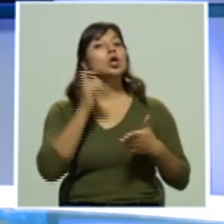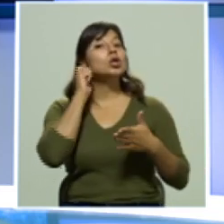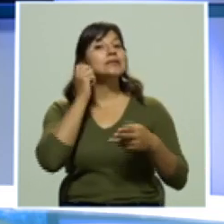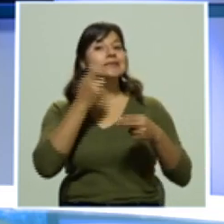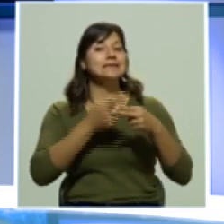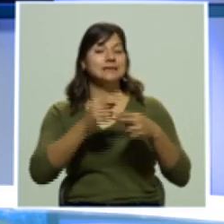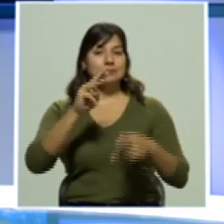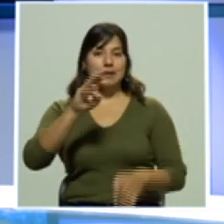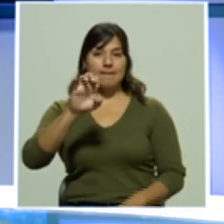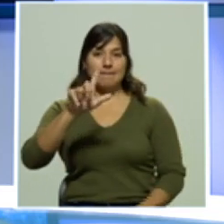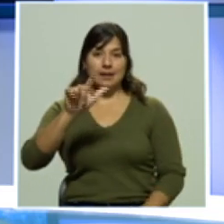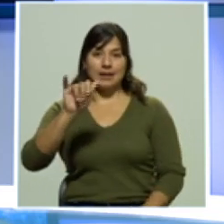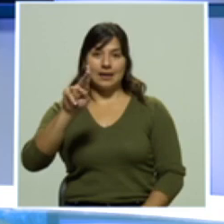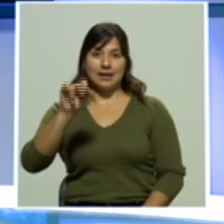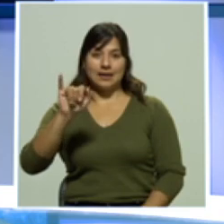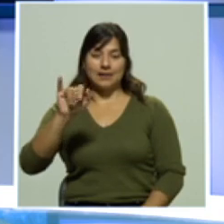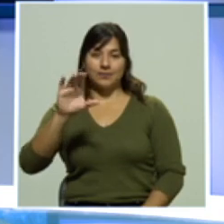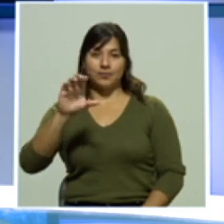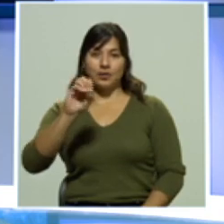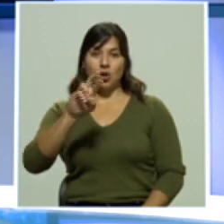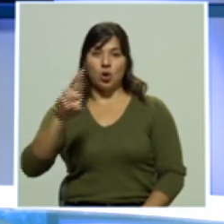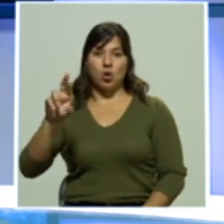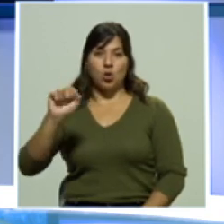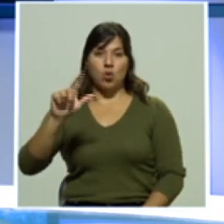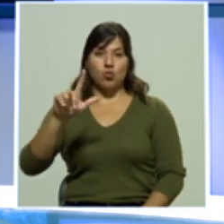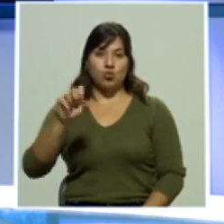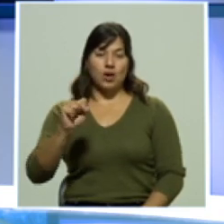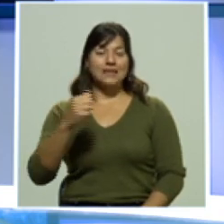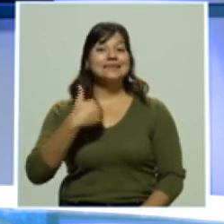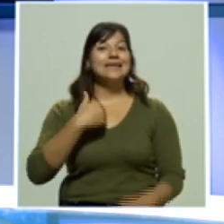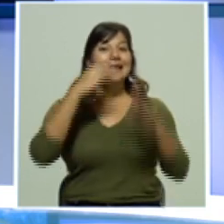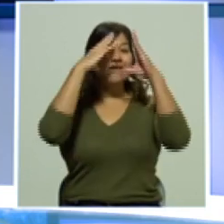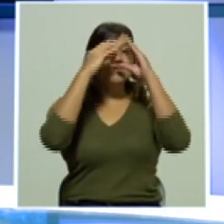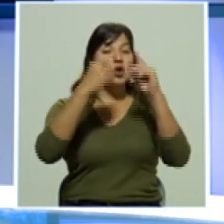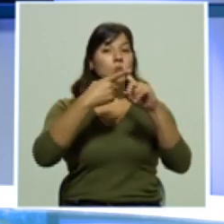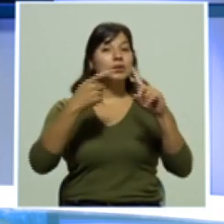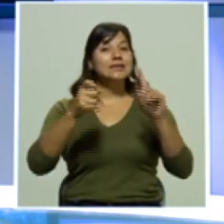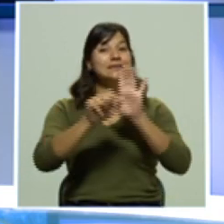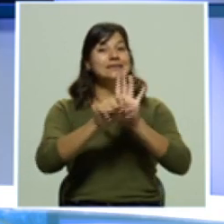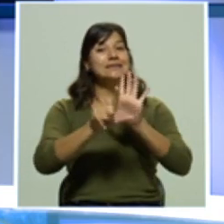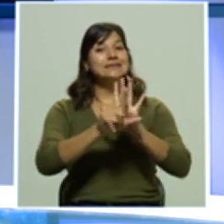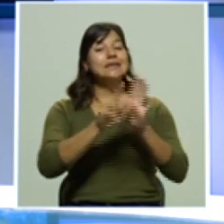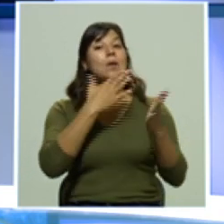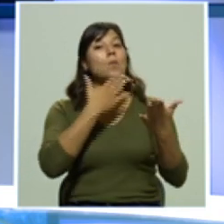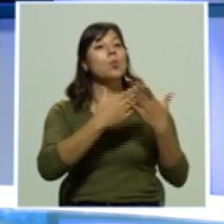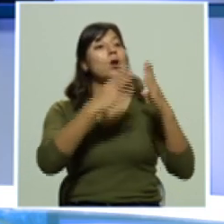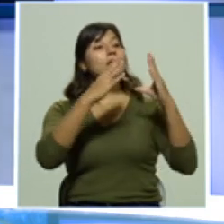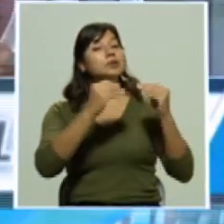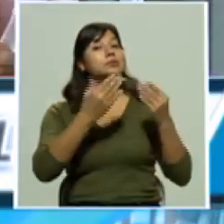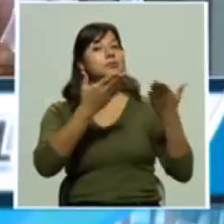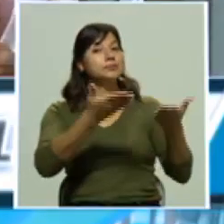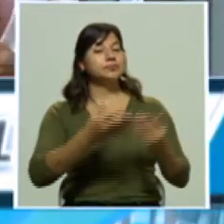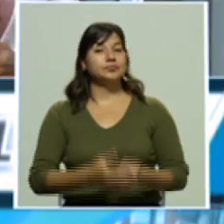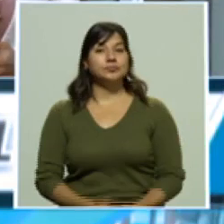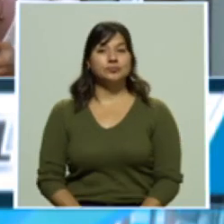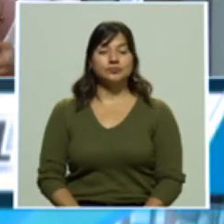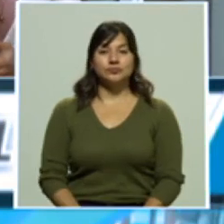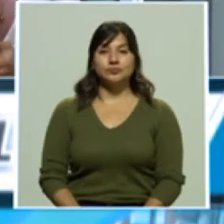nos trae esta información desde la Asamblea Legislativa. Adelante, Melanie. Buenas noches.